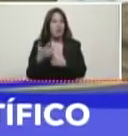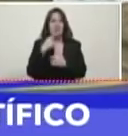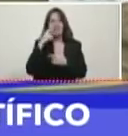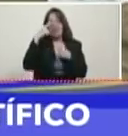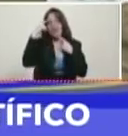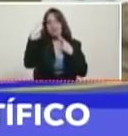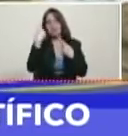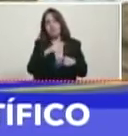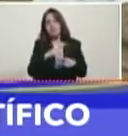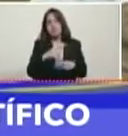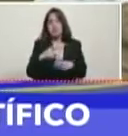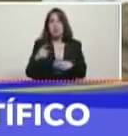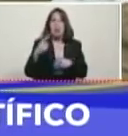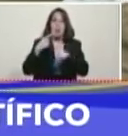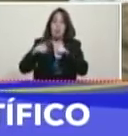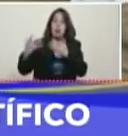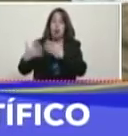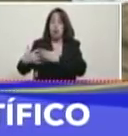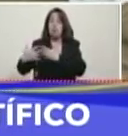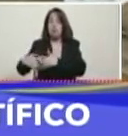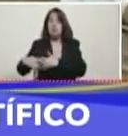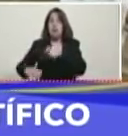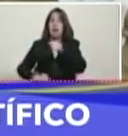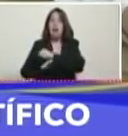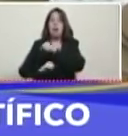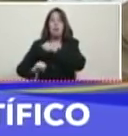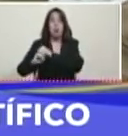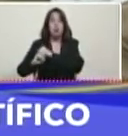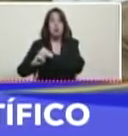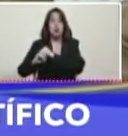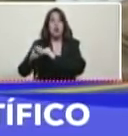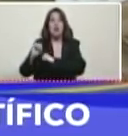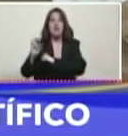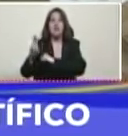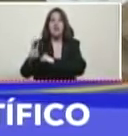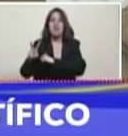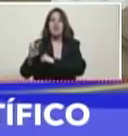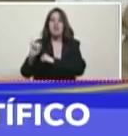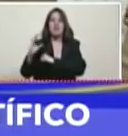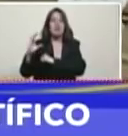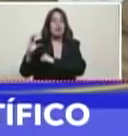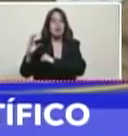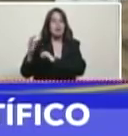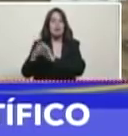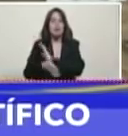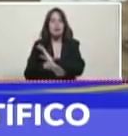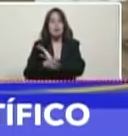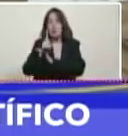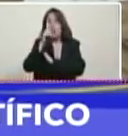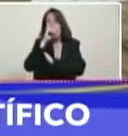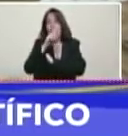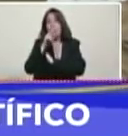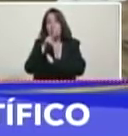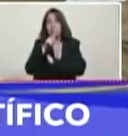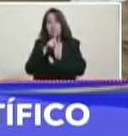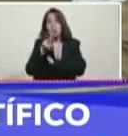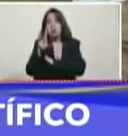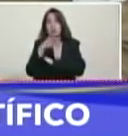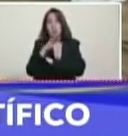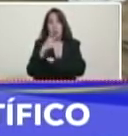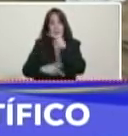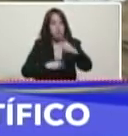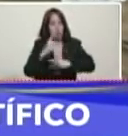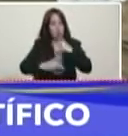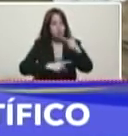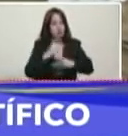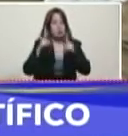huérfanas. Quimbiotec, con el apoyo del Instituto Venezolano de Investigaciones Científicas, desde hace más de 12 años viene produciendo, producto de las